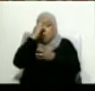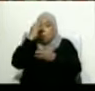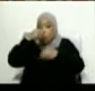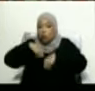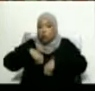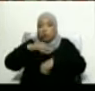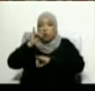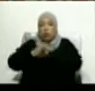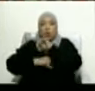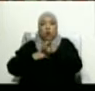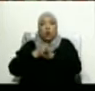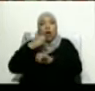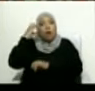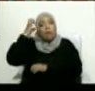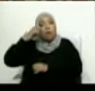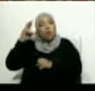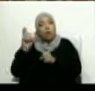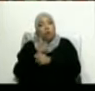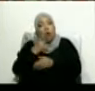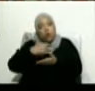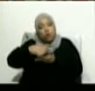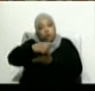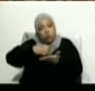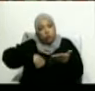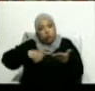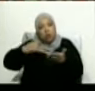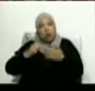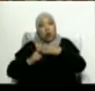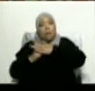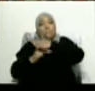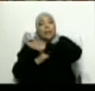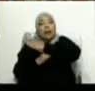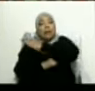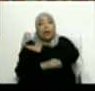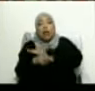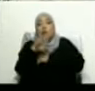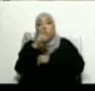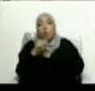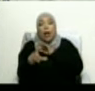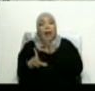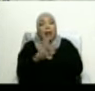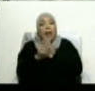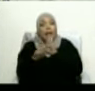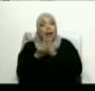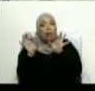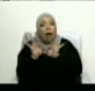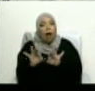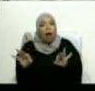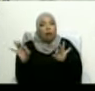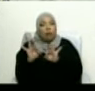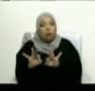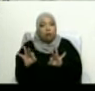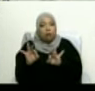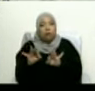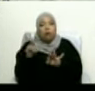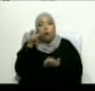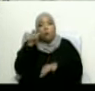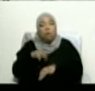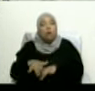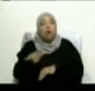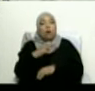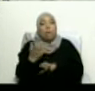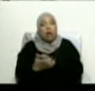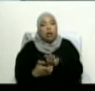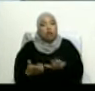el Acuerdo de Ginebra y están firmados sobre base ilegal y contrarios a derecho. Eso es un problema de toda